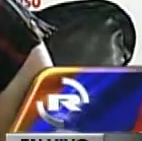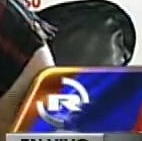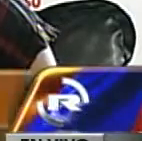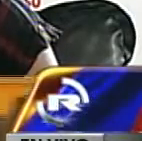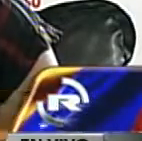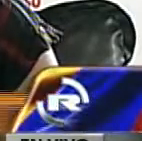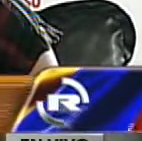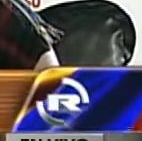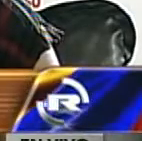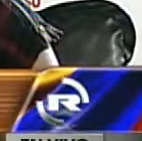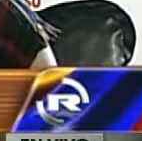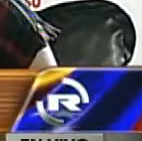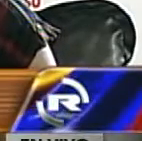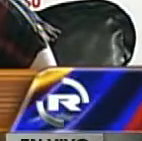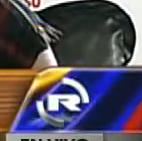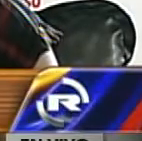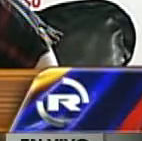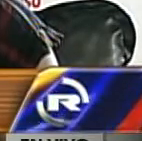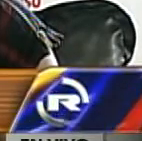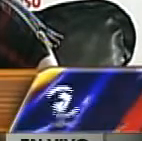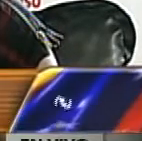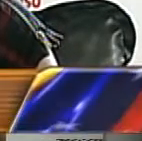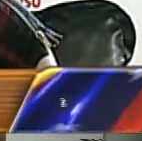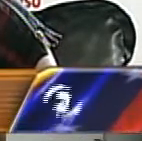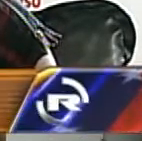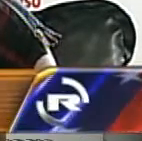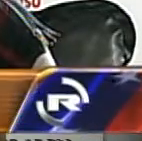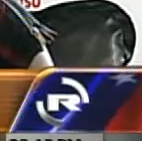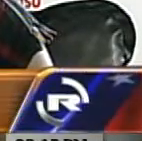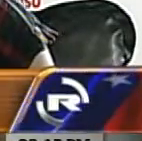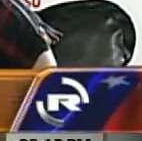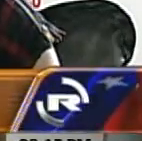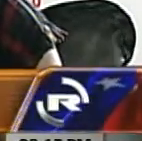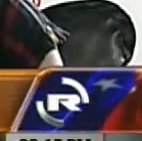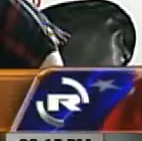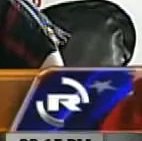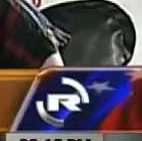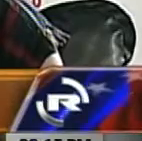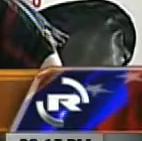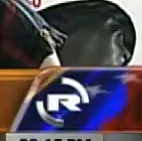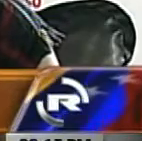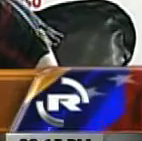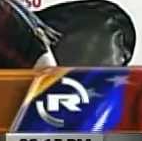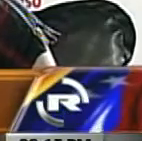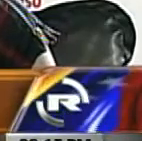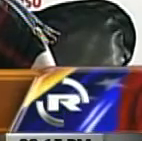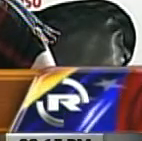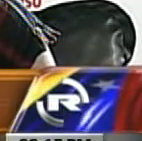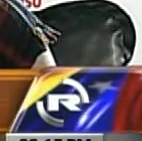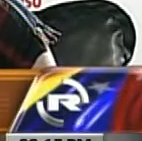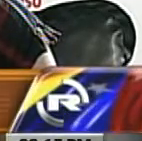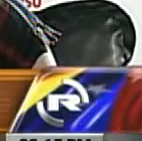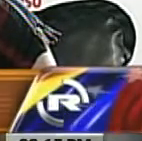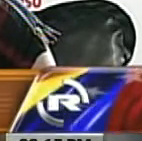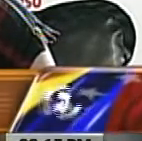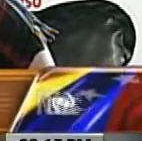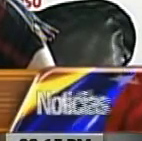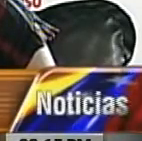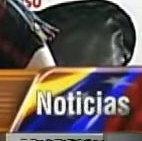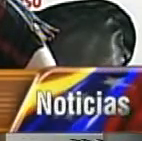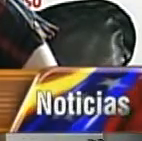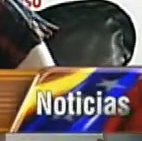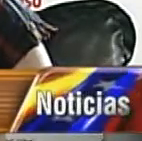compañía precisamente del presidente de la Escuela Venezolana de Planificación y además presidente del Centro Nacional de Historia,